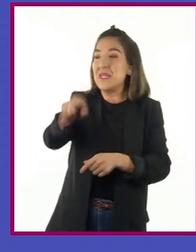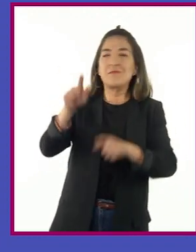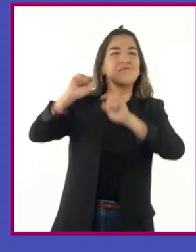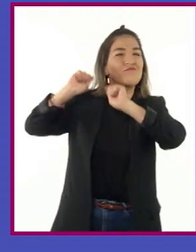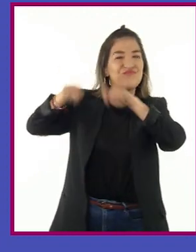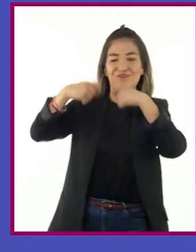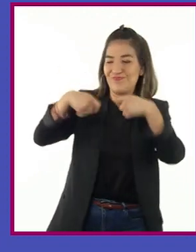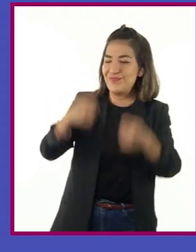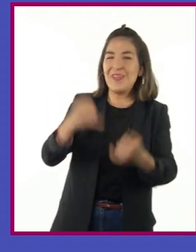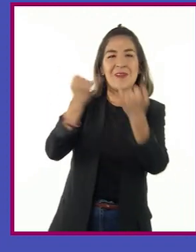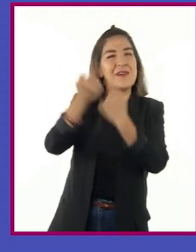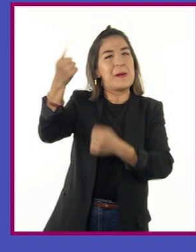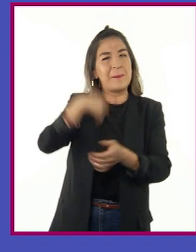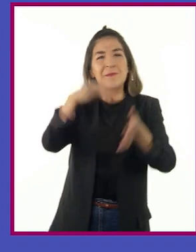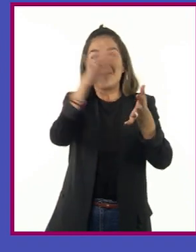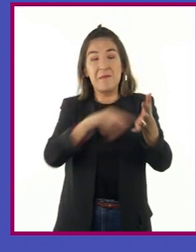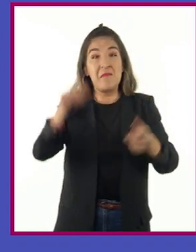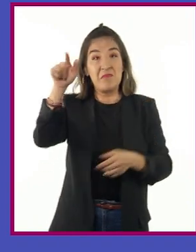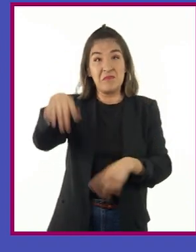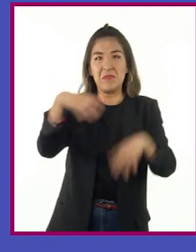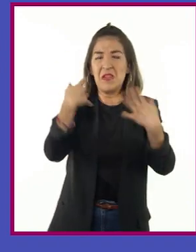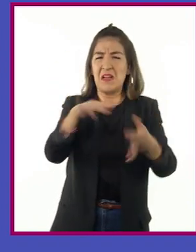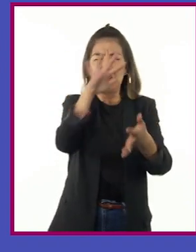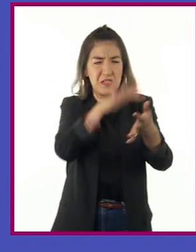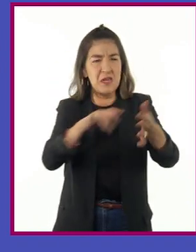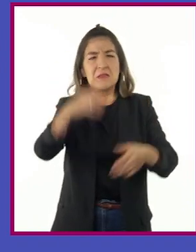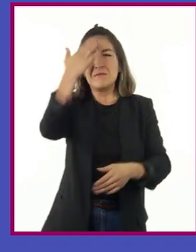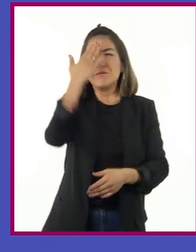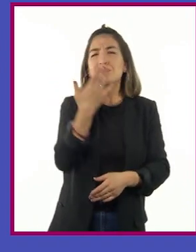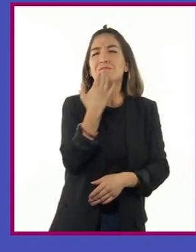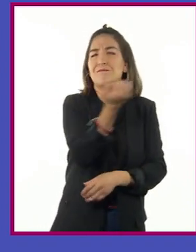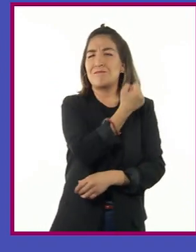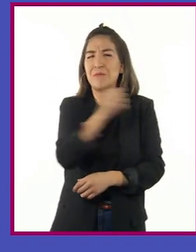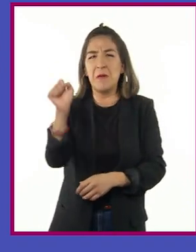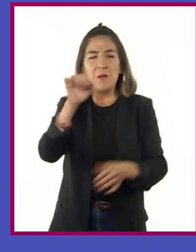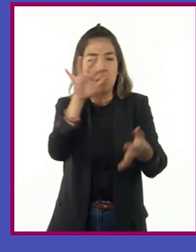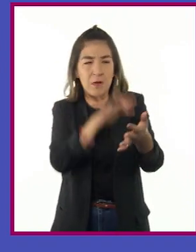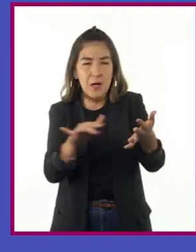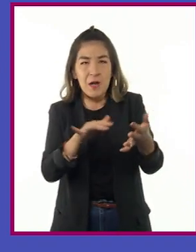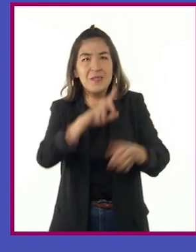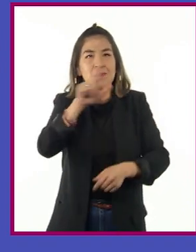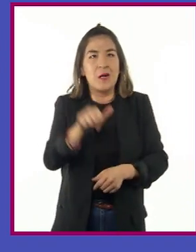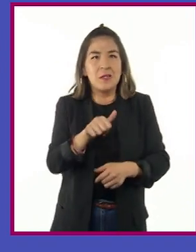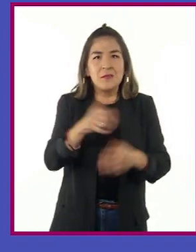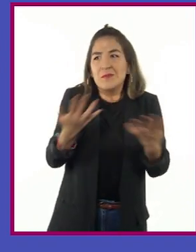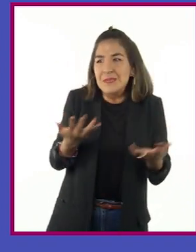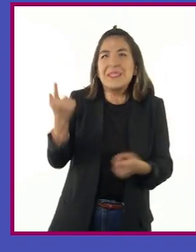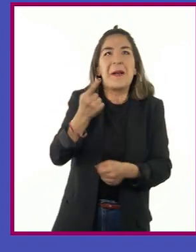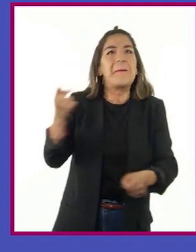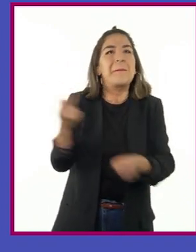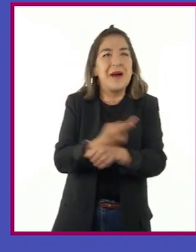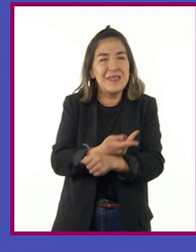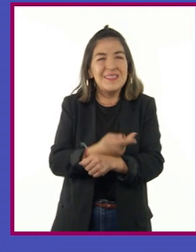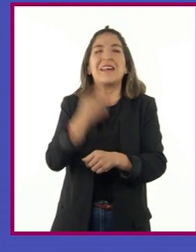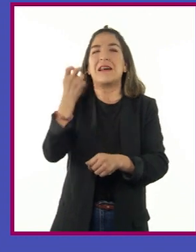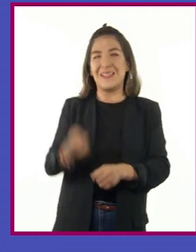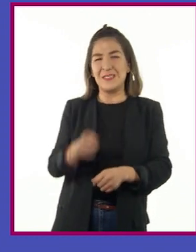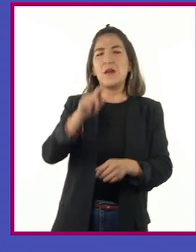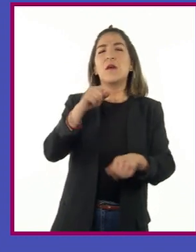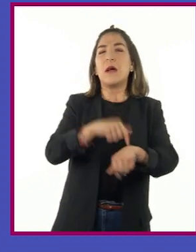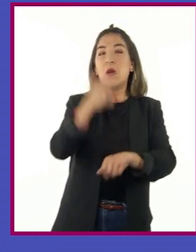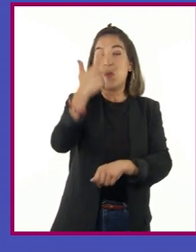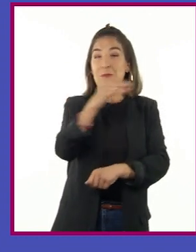El viejo era muy hábil. Al leernos siempre procuraba dejarnos en suspenso. A las 8:30 de la noche